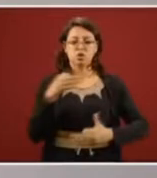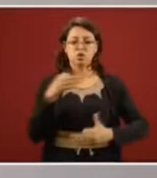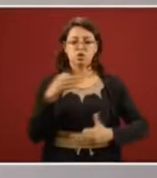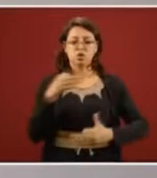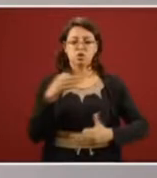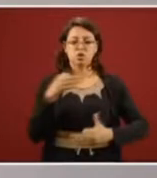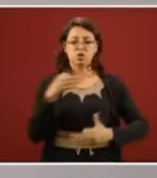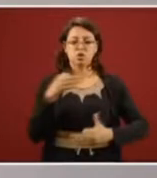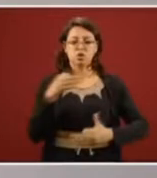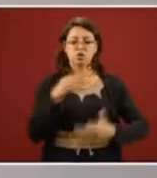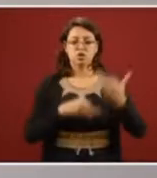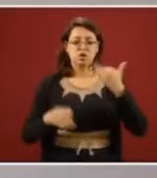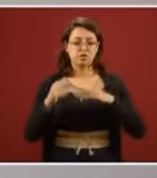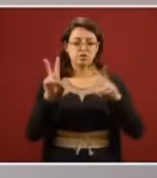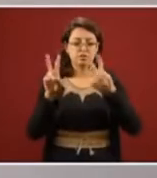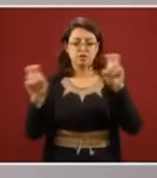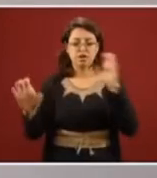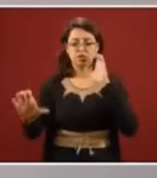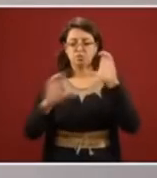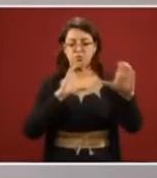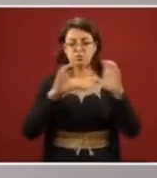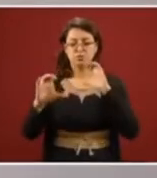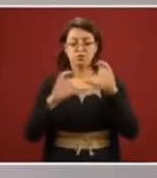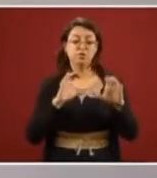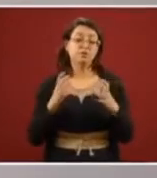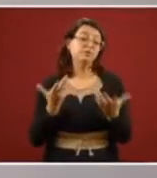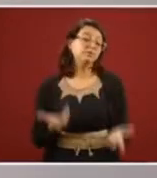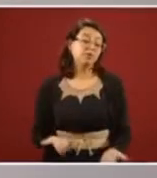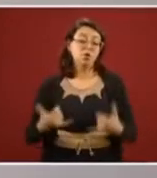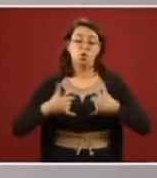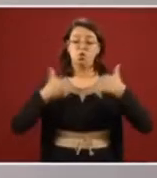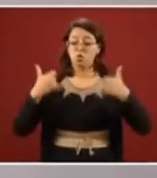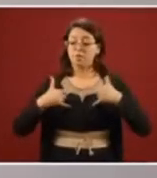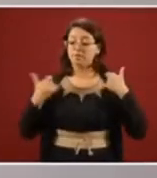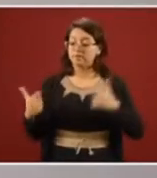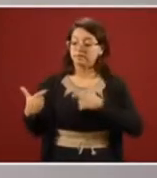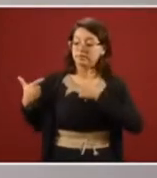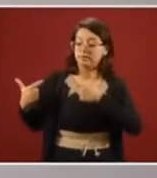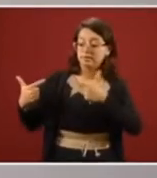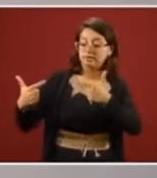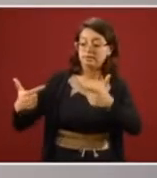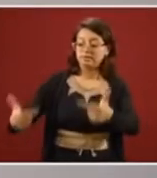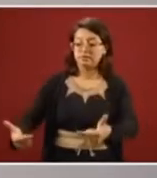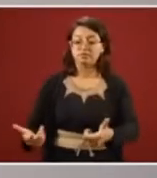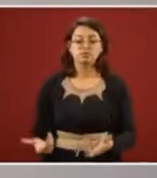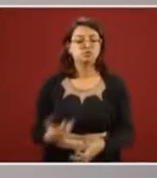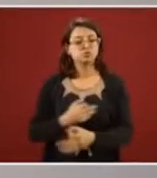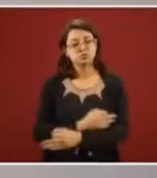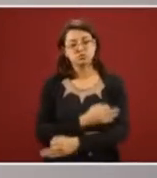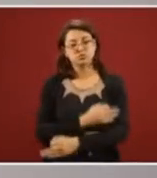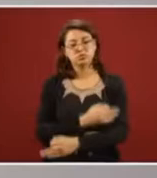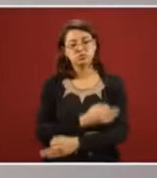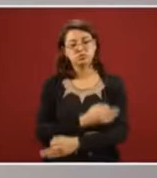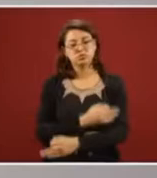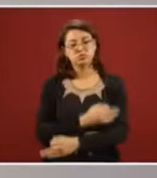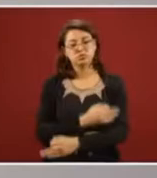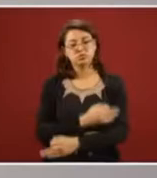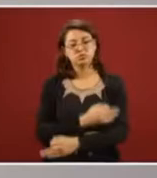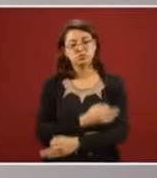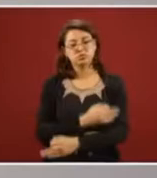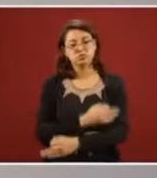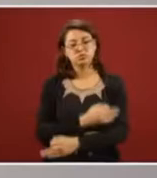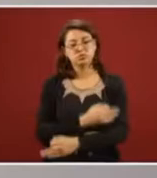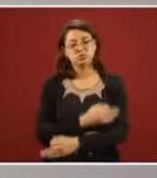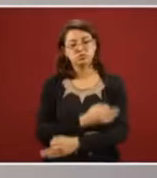james jones las nuevas generaciones en general ya todo es redes sociales en